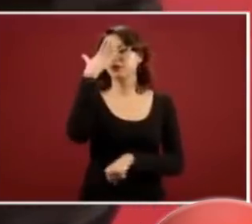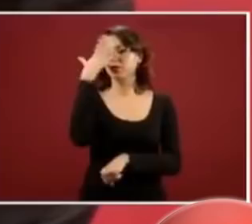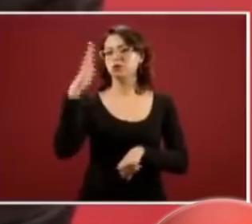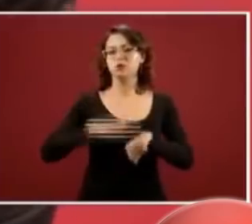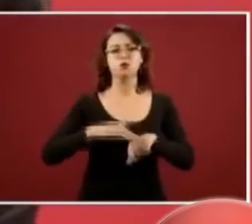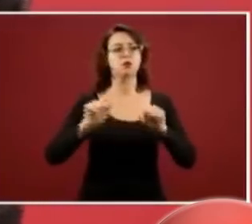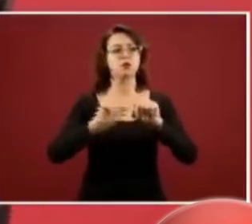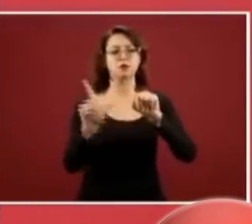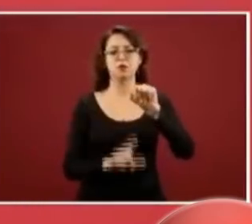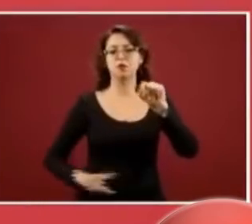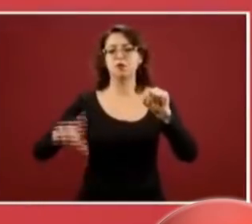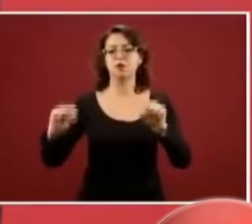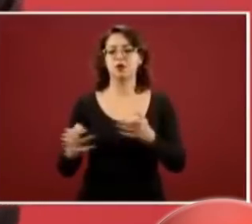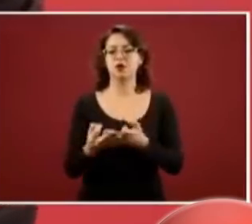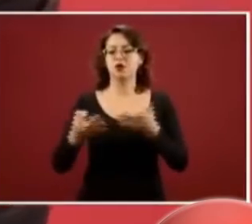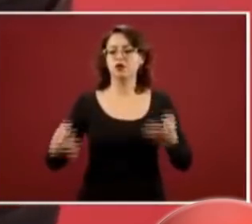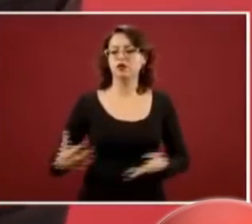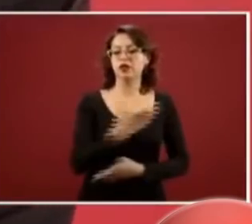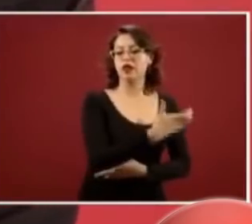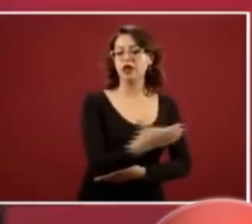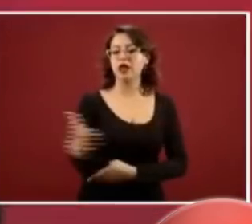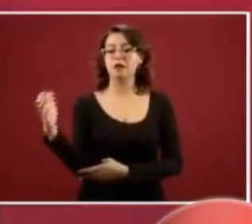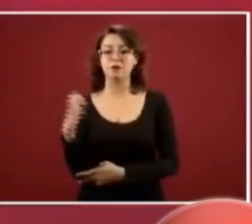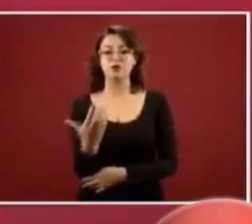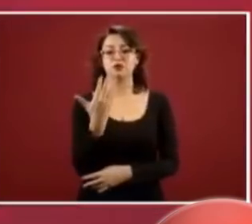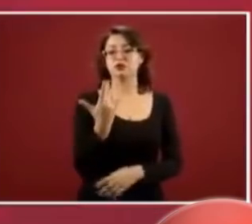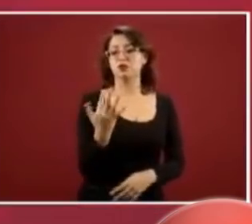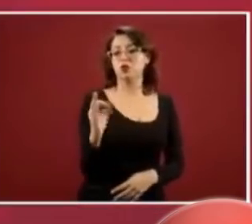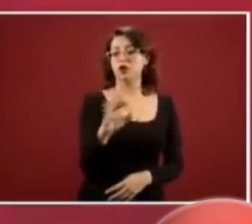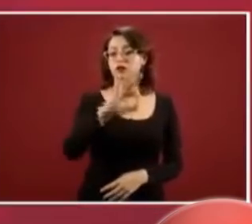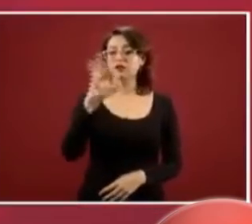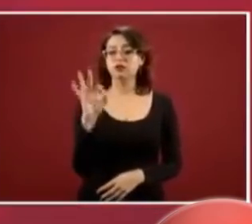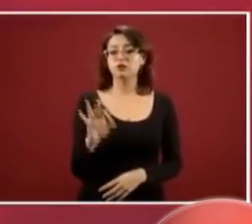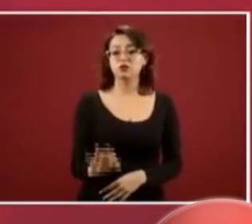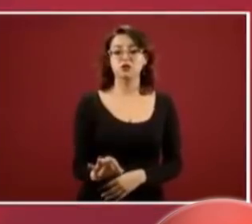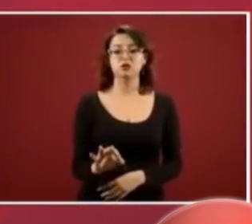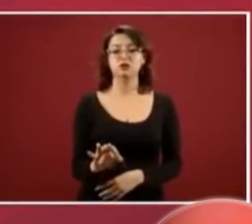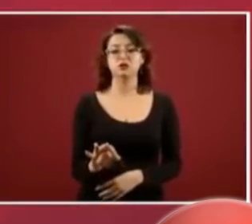agraria en México es